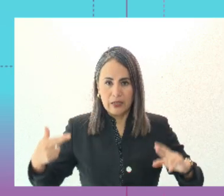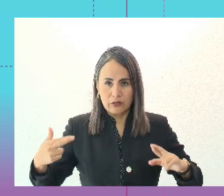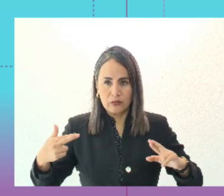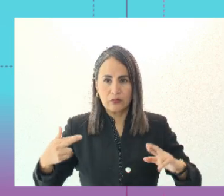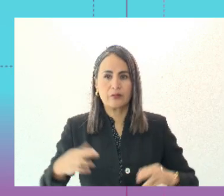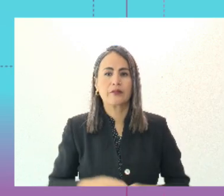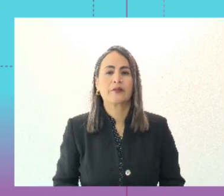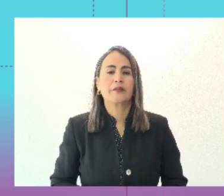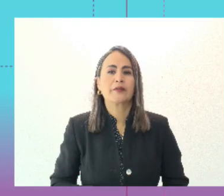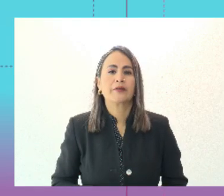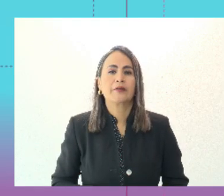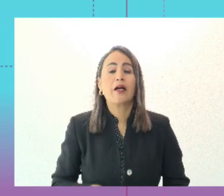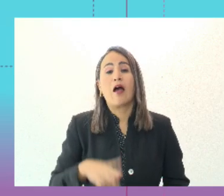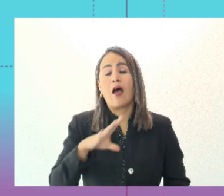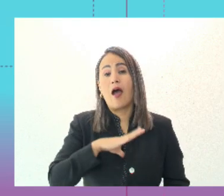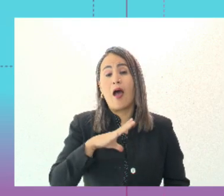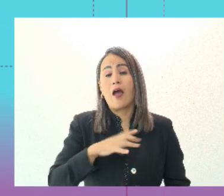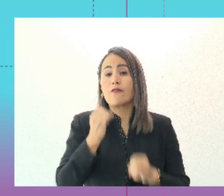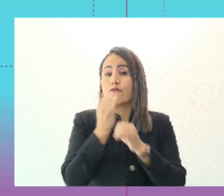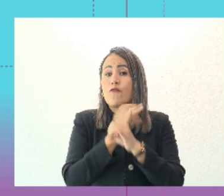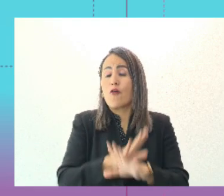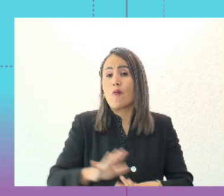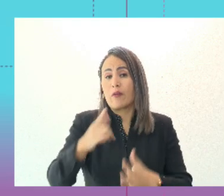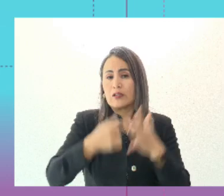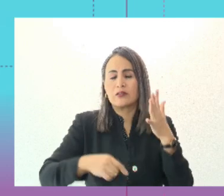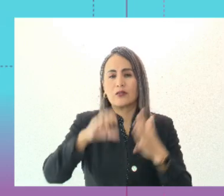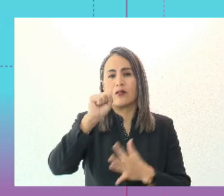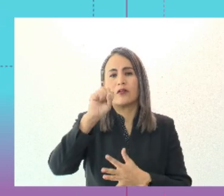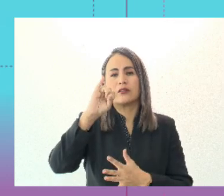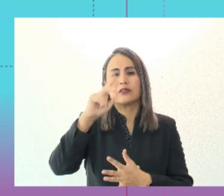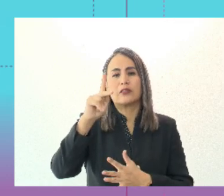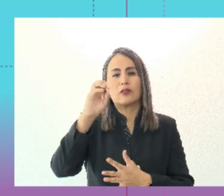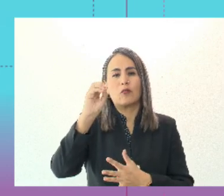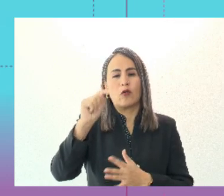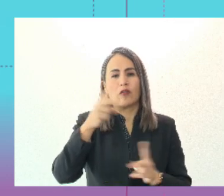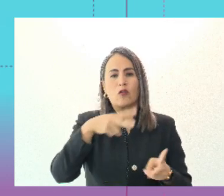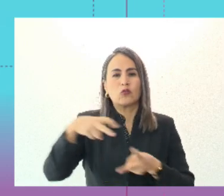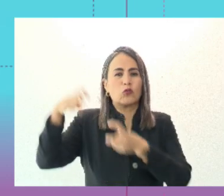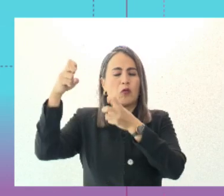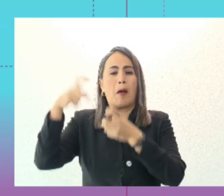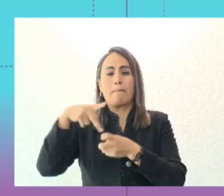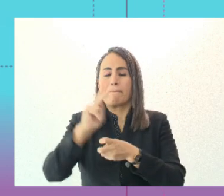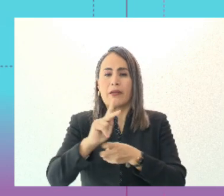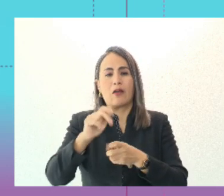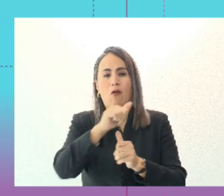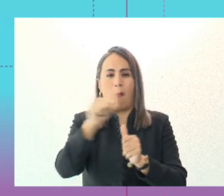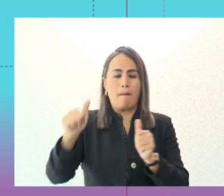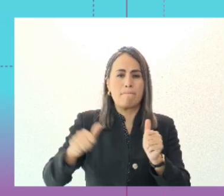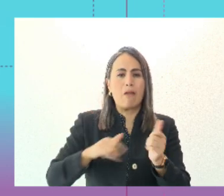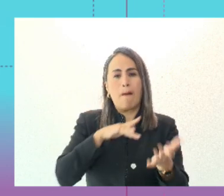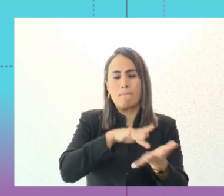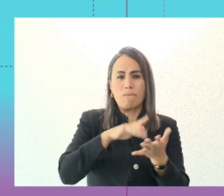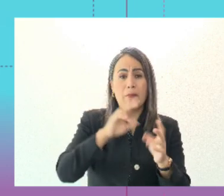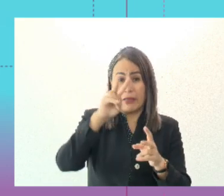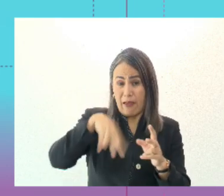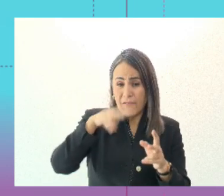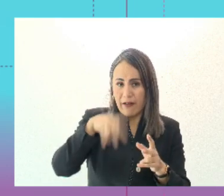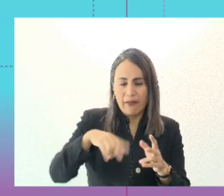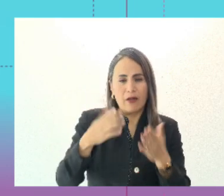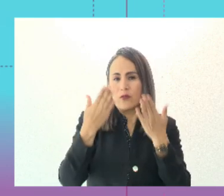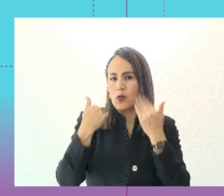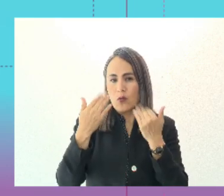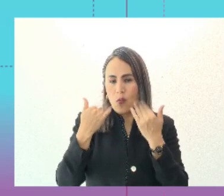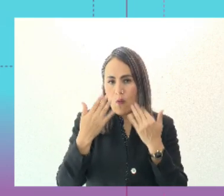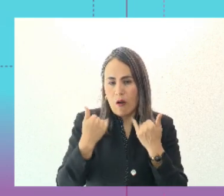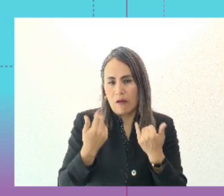que hay información que se esté subiendo a la página del CIPOT que no está respaldada o que no sea cierta, y entonces caemos en la